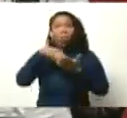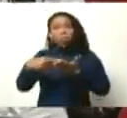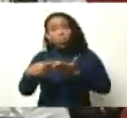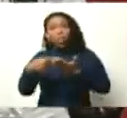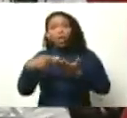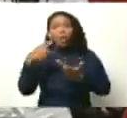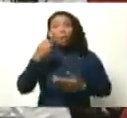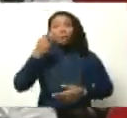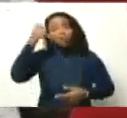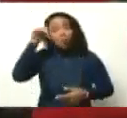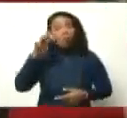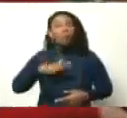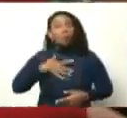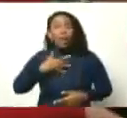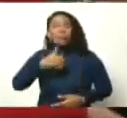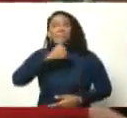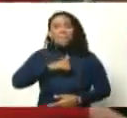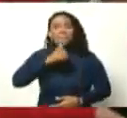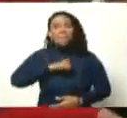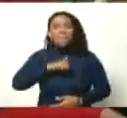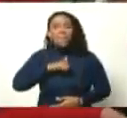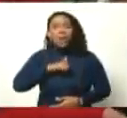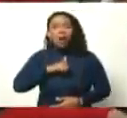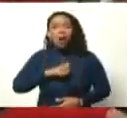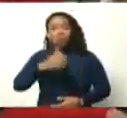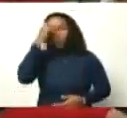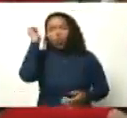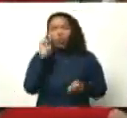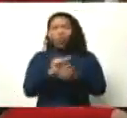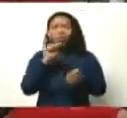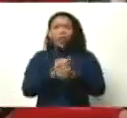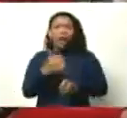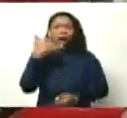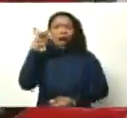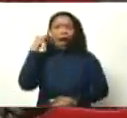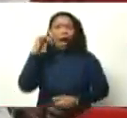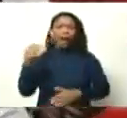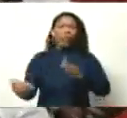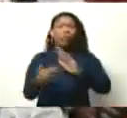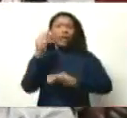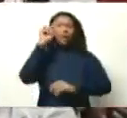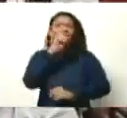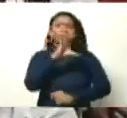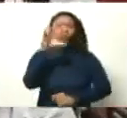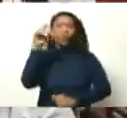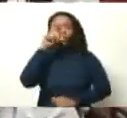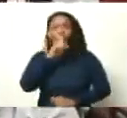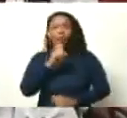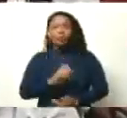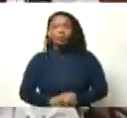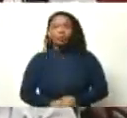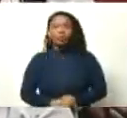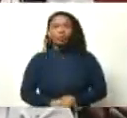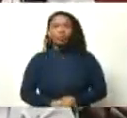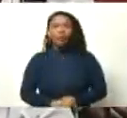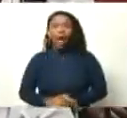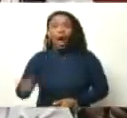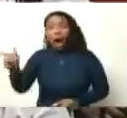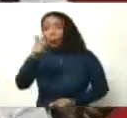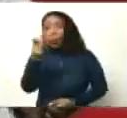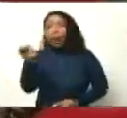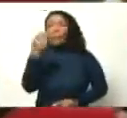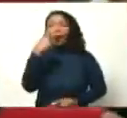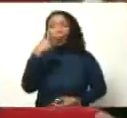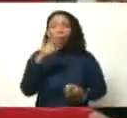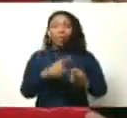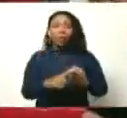nuestro pueblo pudiera resistir el más brutal embate que haya recibido en 150 años. A buscar